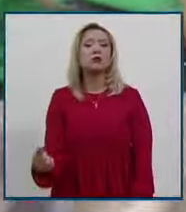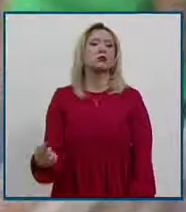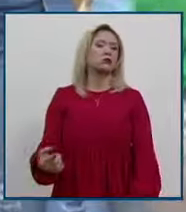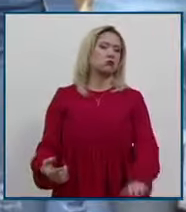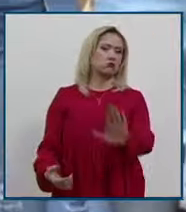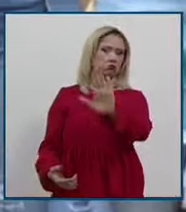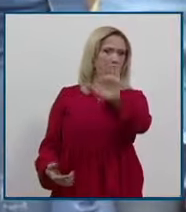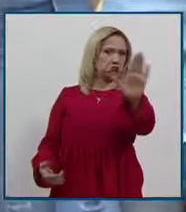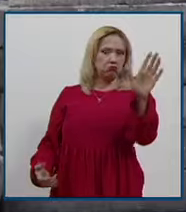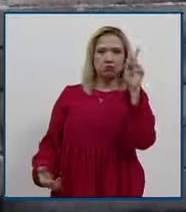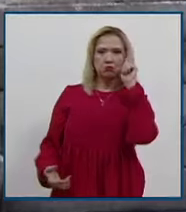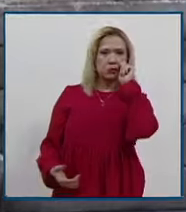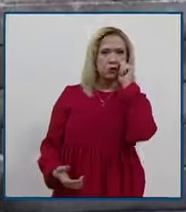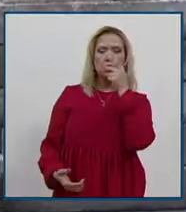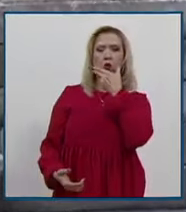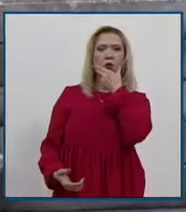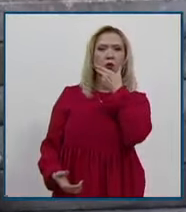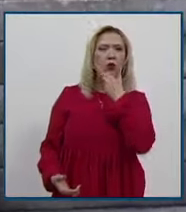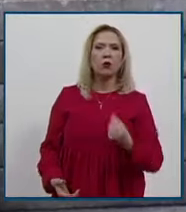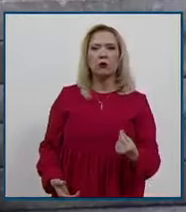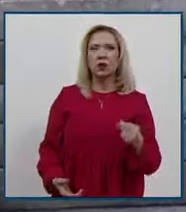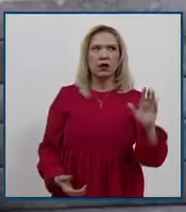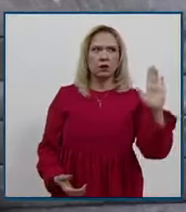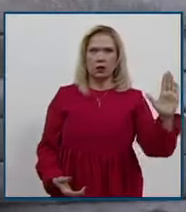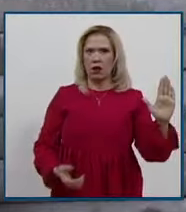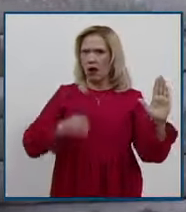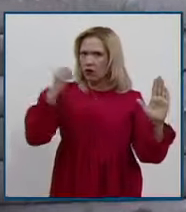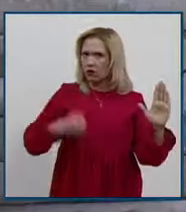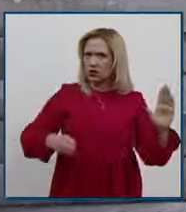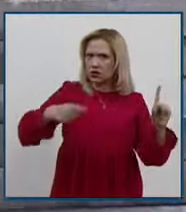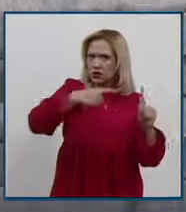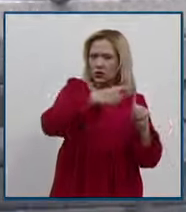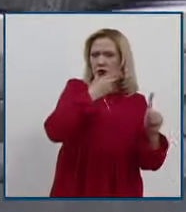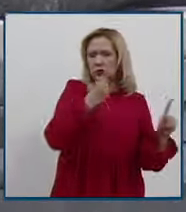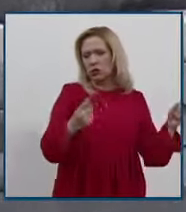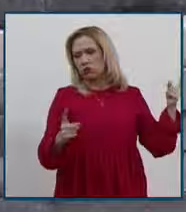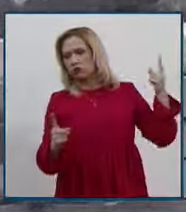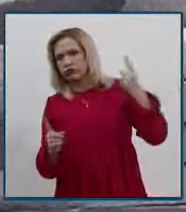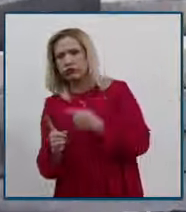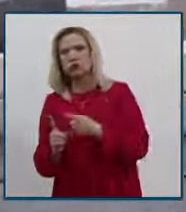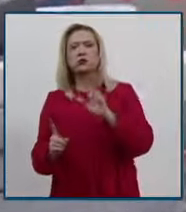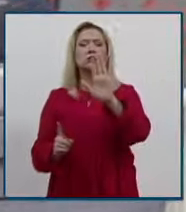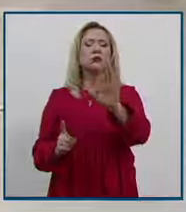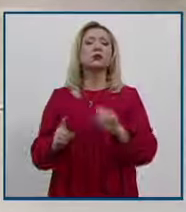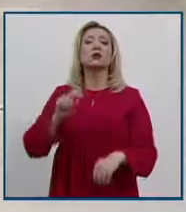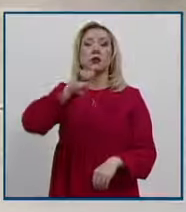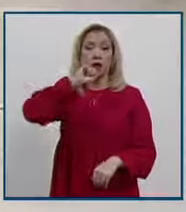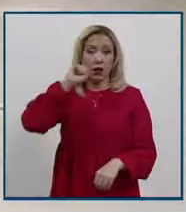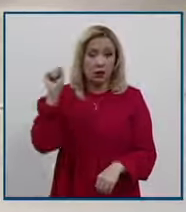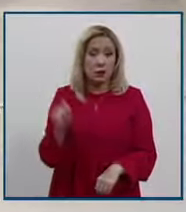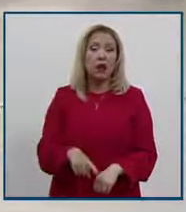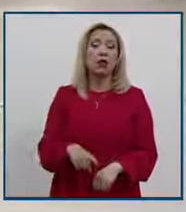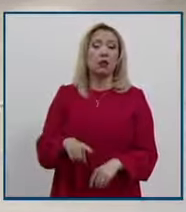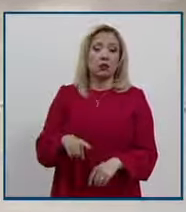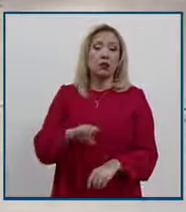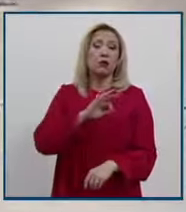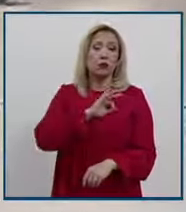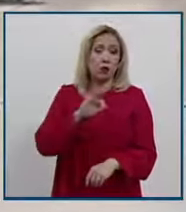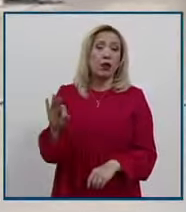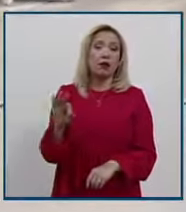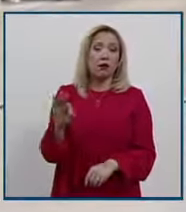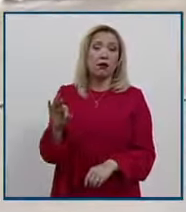persona masculina para aplicar dicha metodología en contextos de violencia ya que la condición de vulnerabilidad de la